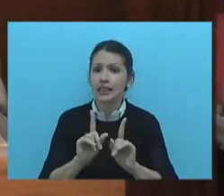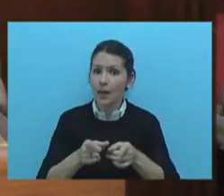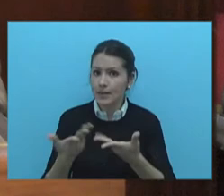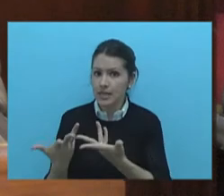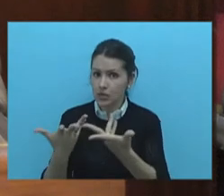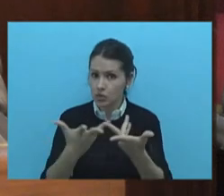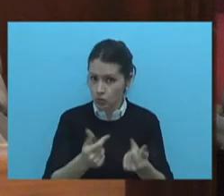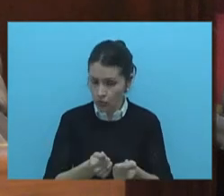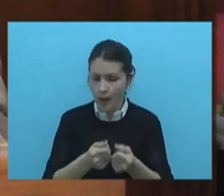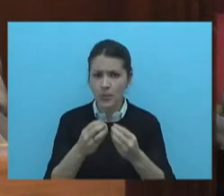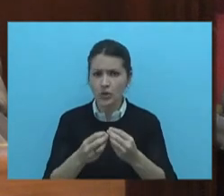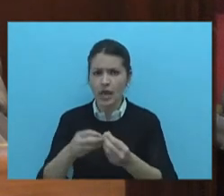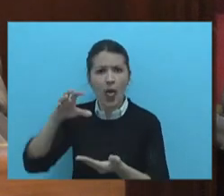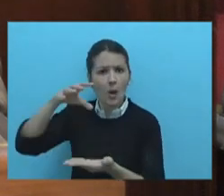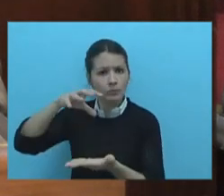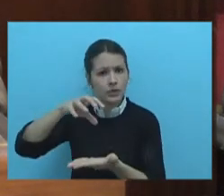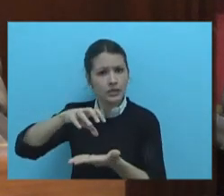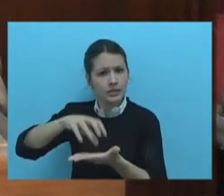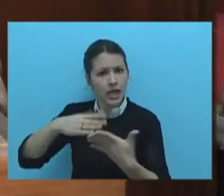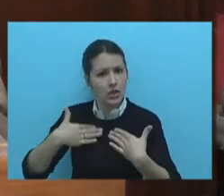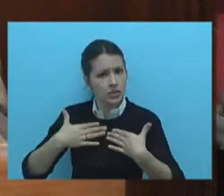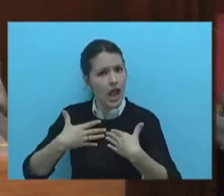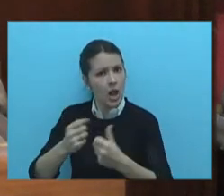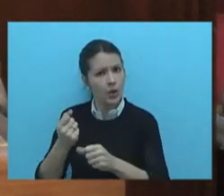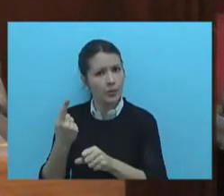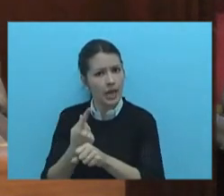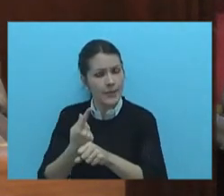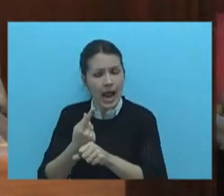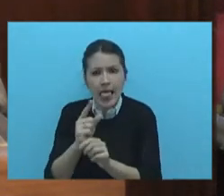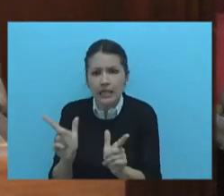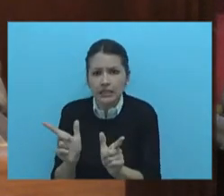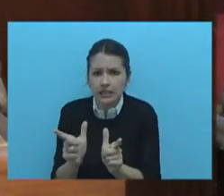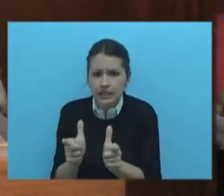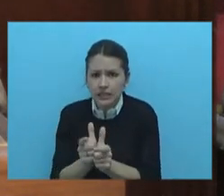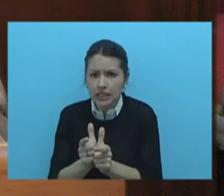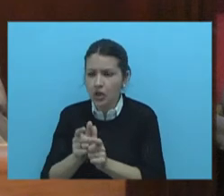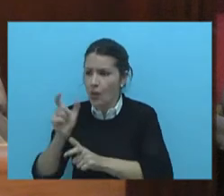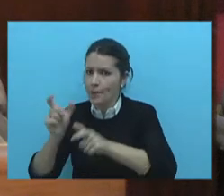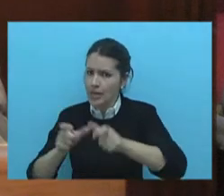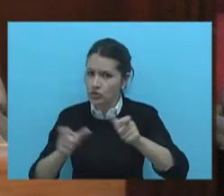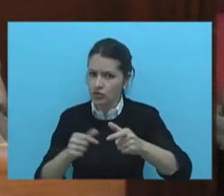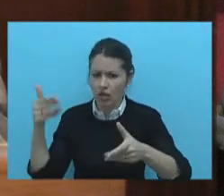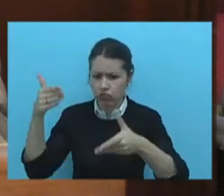mismos vecinos. Y también hay mucha escasez de insumos, ya sea